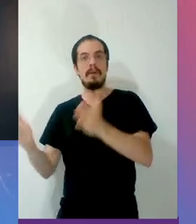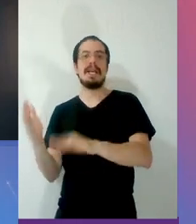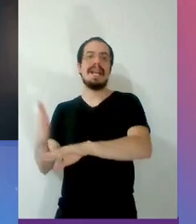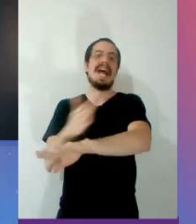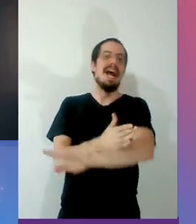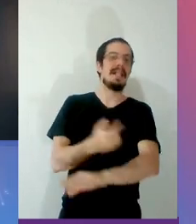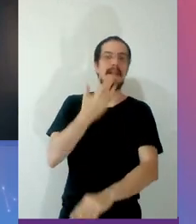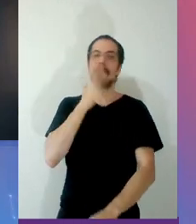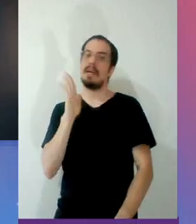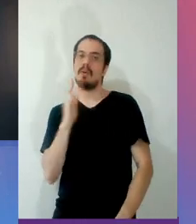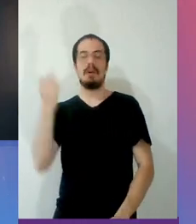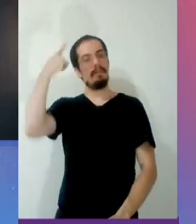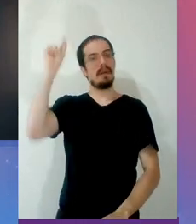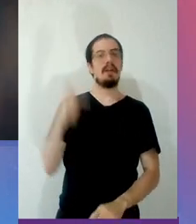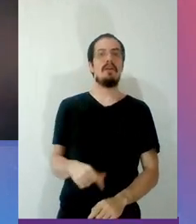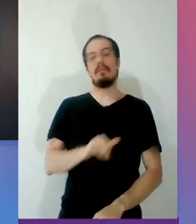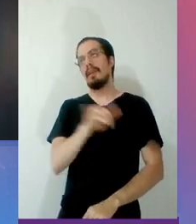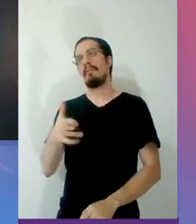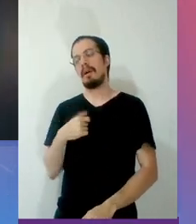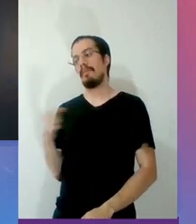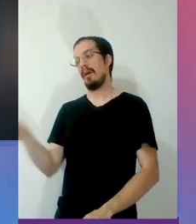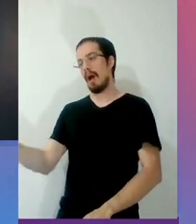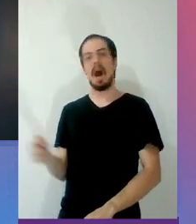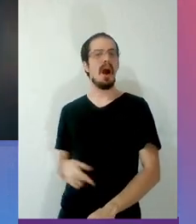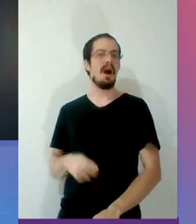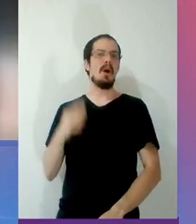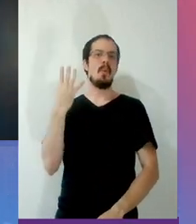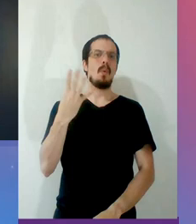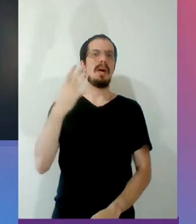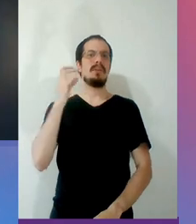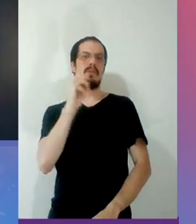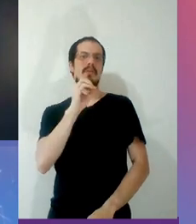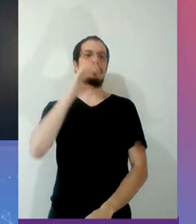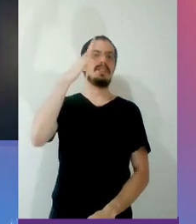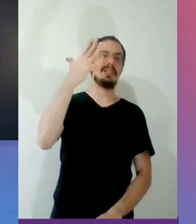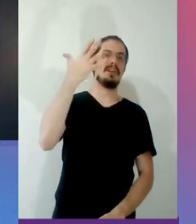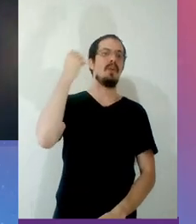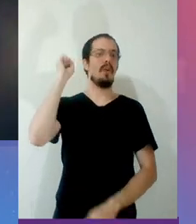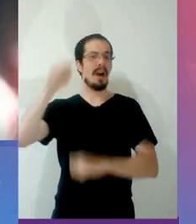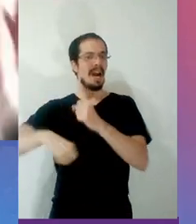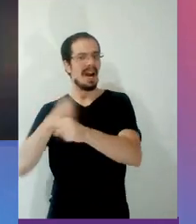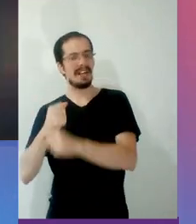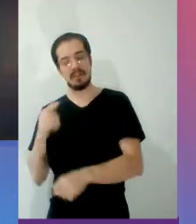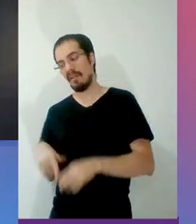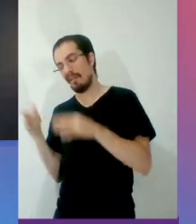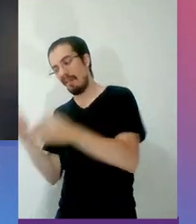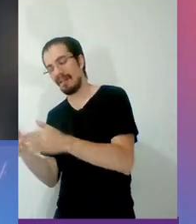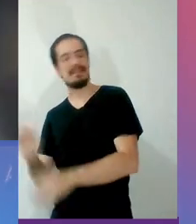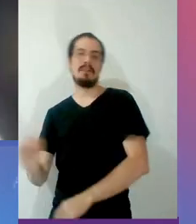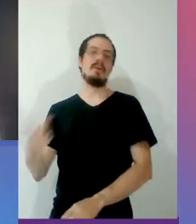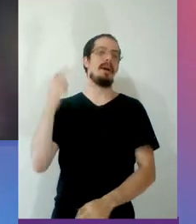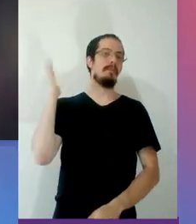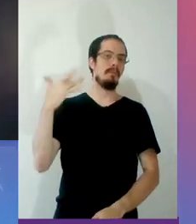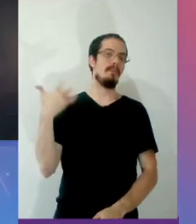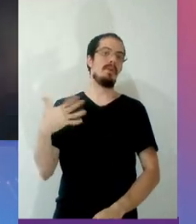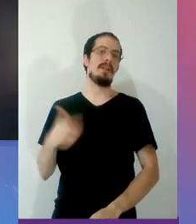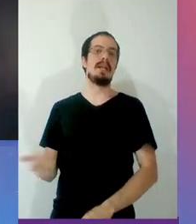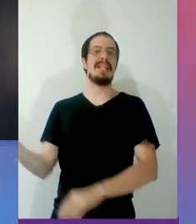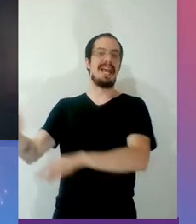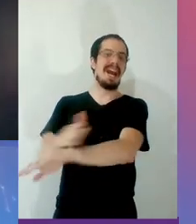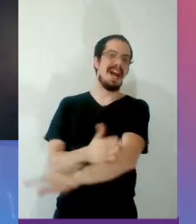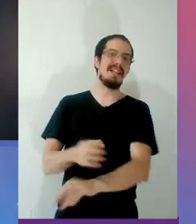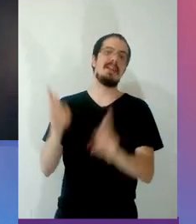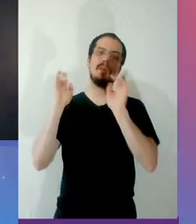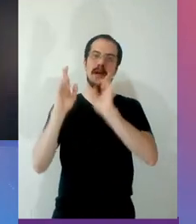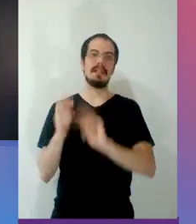a intervenir recién a los 4, 5 años. Y lo mismo en el ámbito motor. Entonces, muchas veces tendemos también con